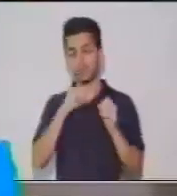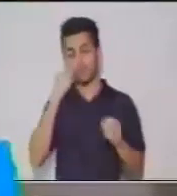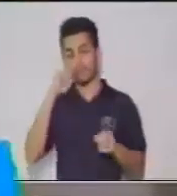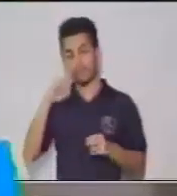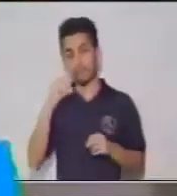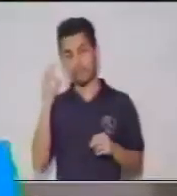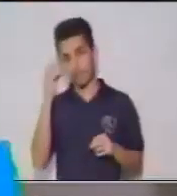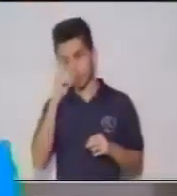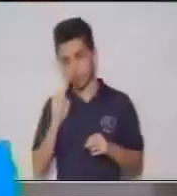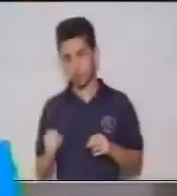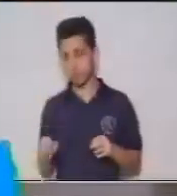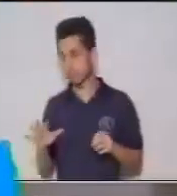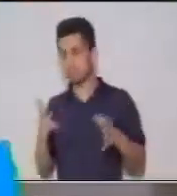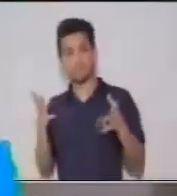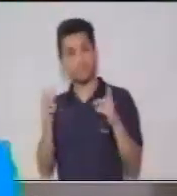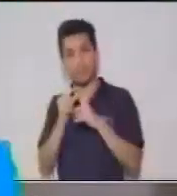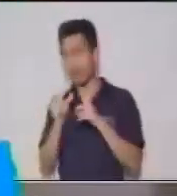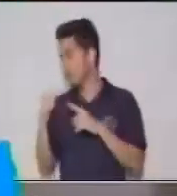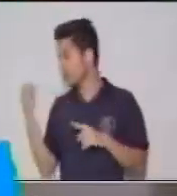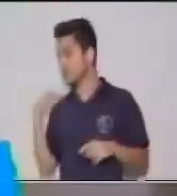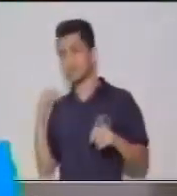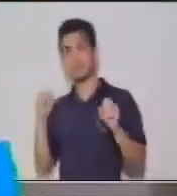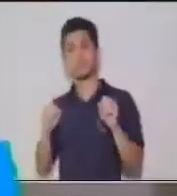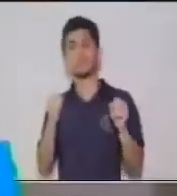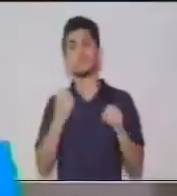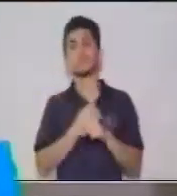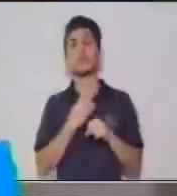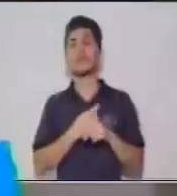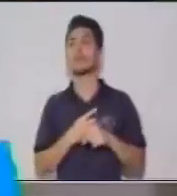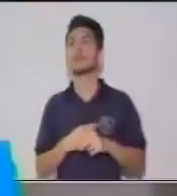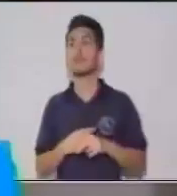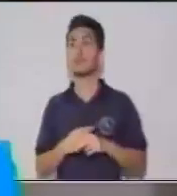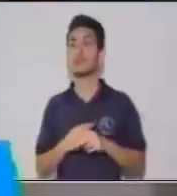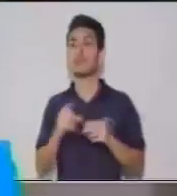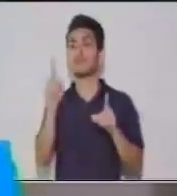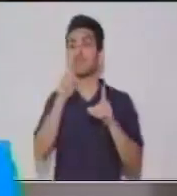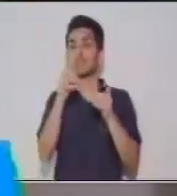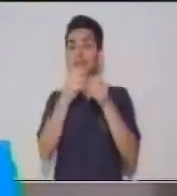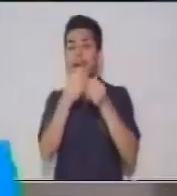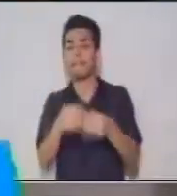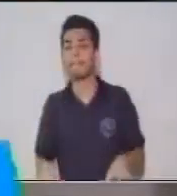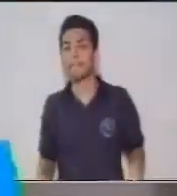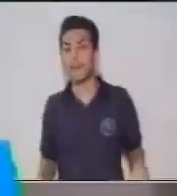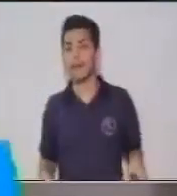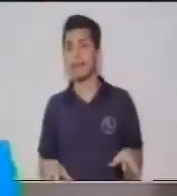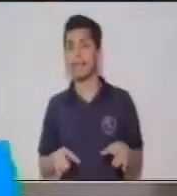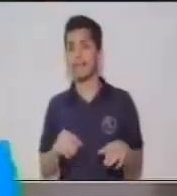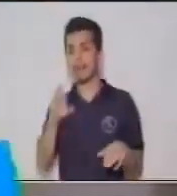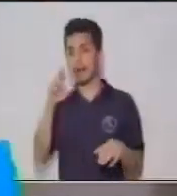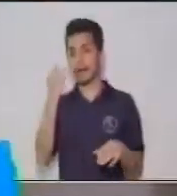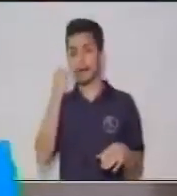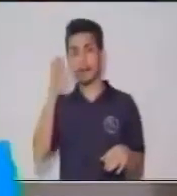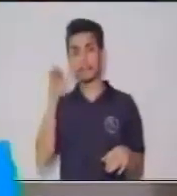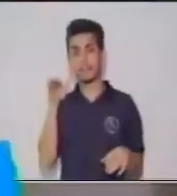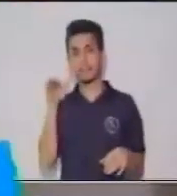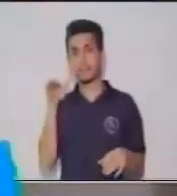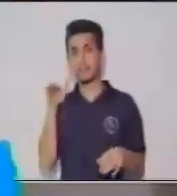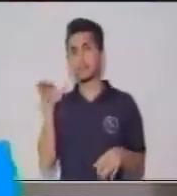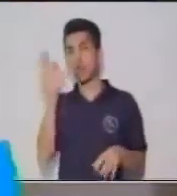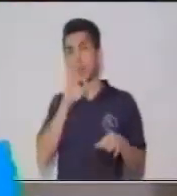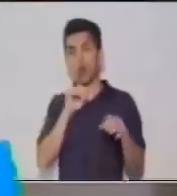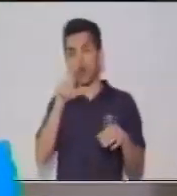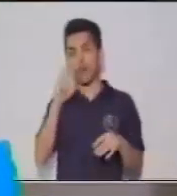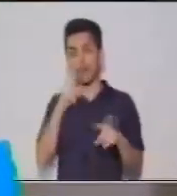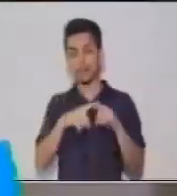¿Qué palabras nosotros podemos utilizar acá sin perder la raíz o el